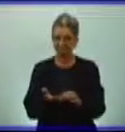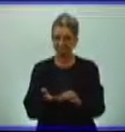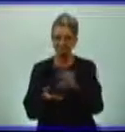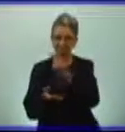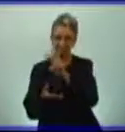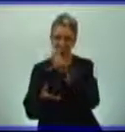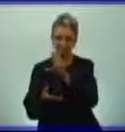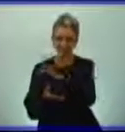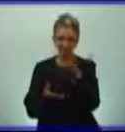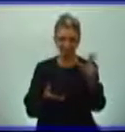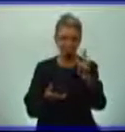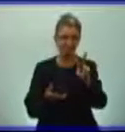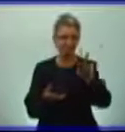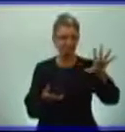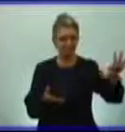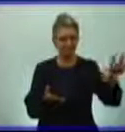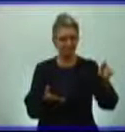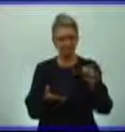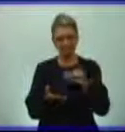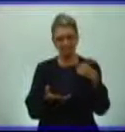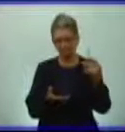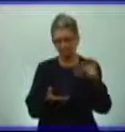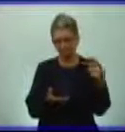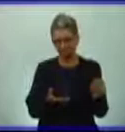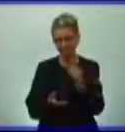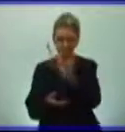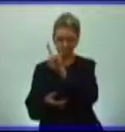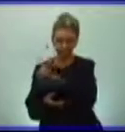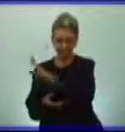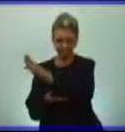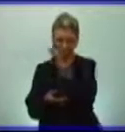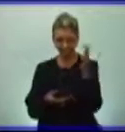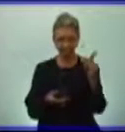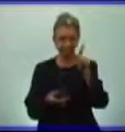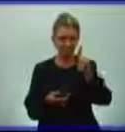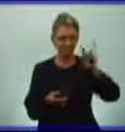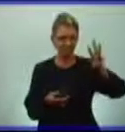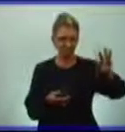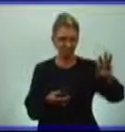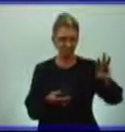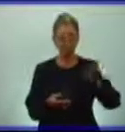las páginas de la 22 a la 25 y van a realizar los ejercicios del 9 al 13.